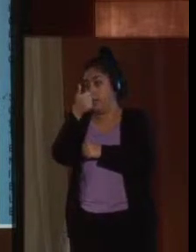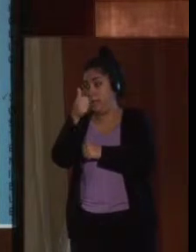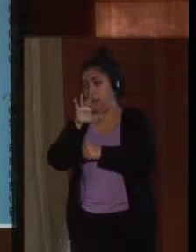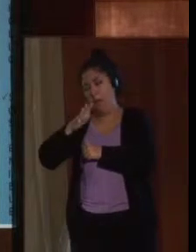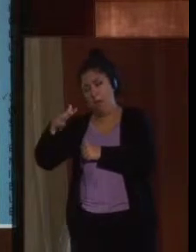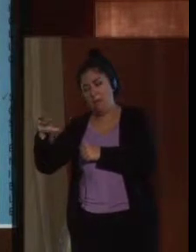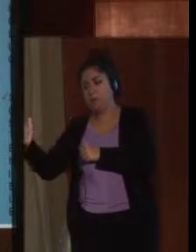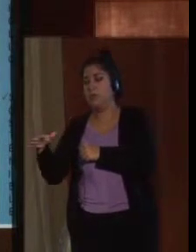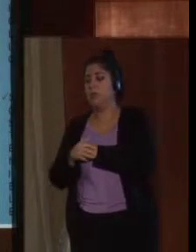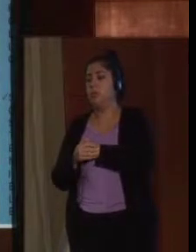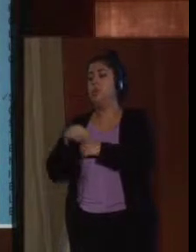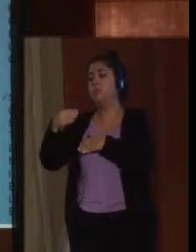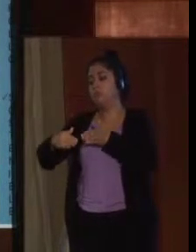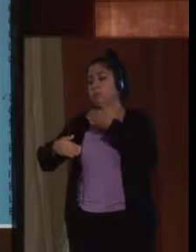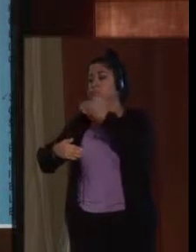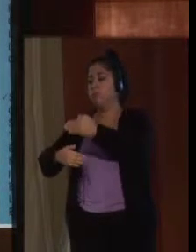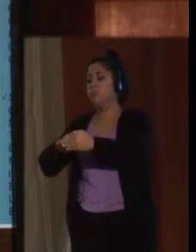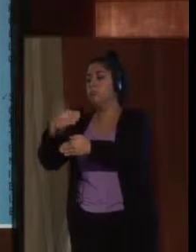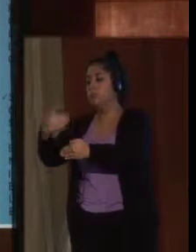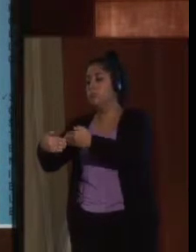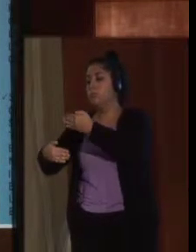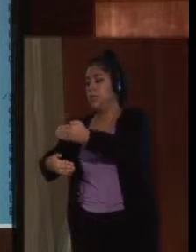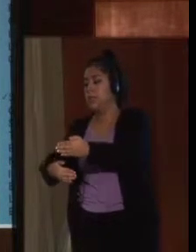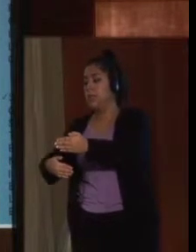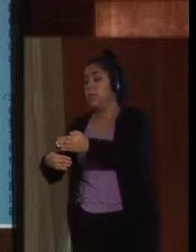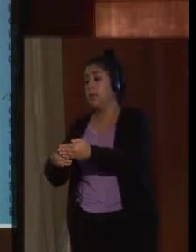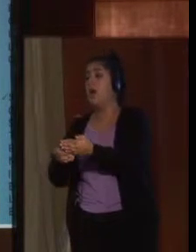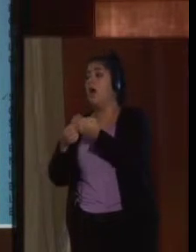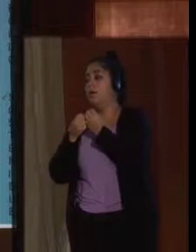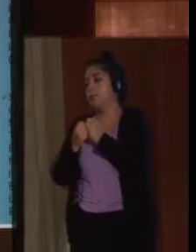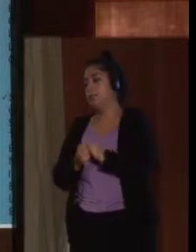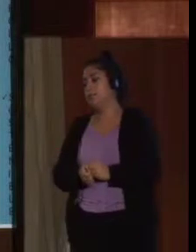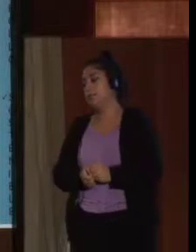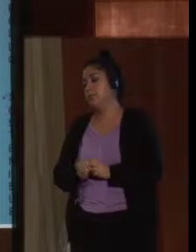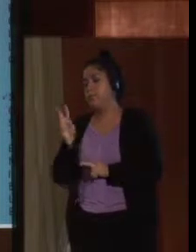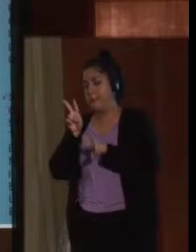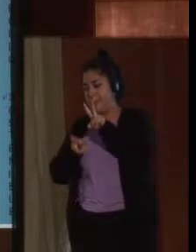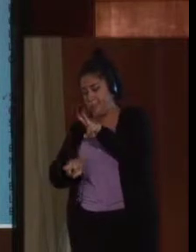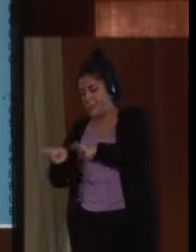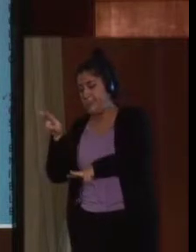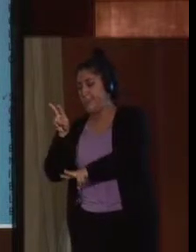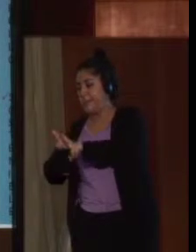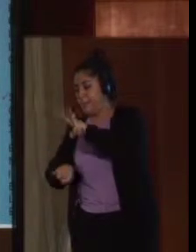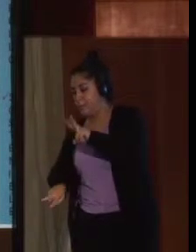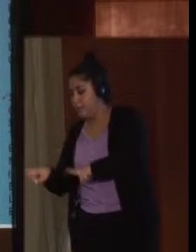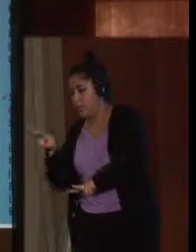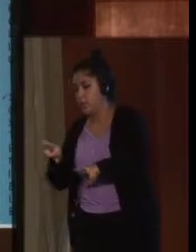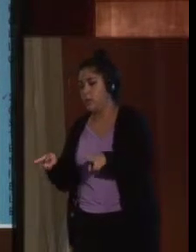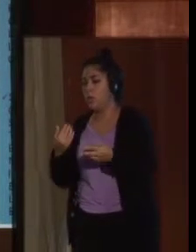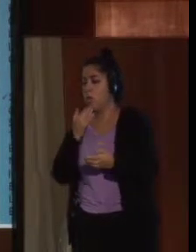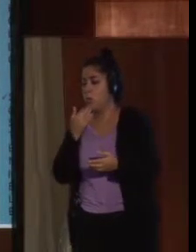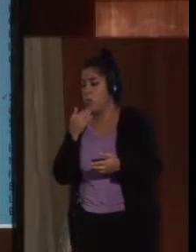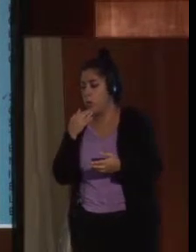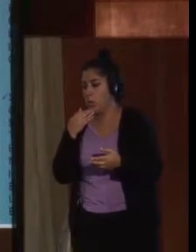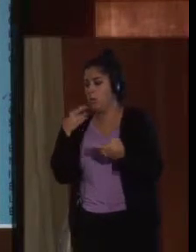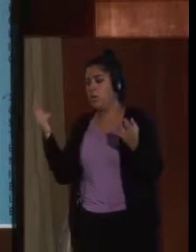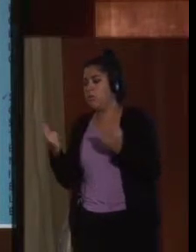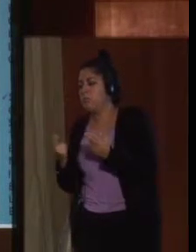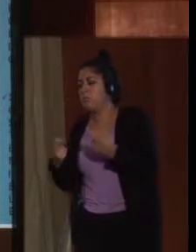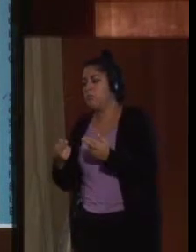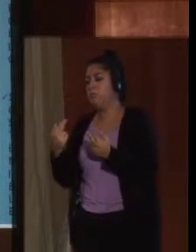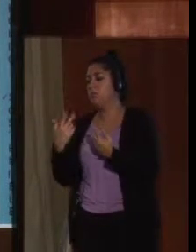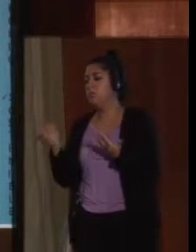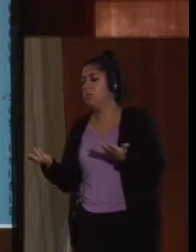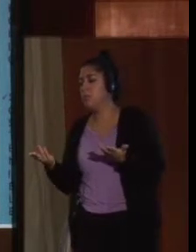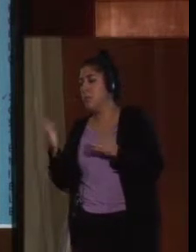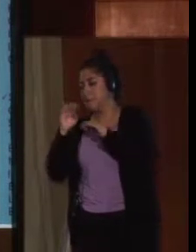¿no?, que es como herramienta metodológica la evaluación de la rentabilidad social de los medios de reducción del riesgo de desastre